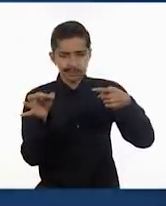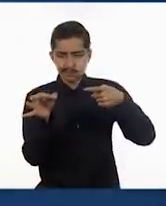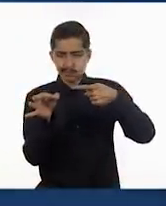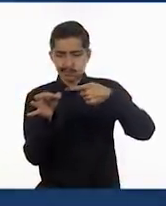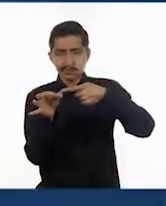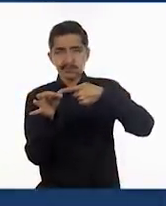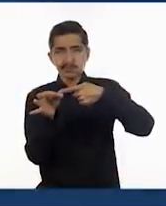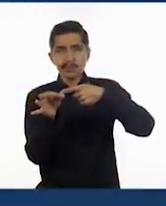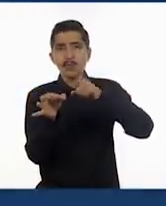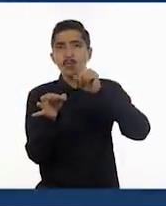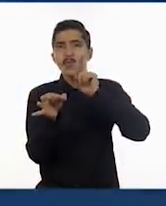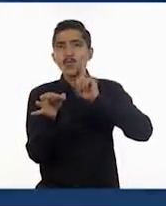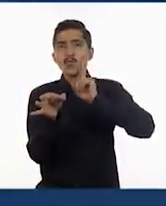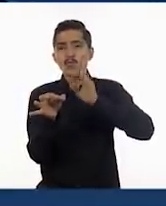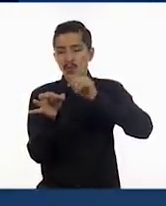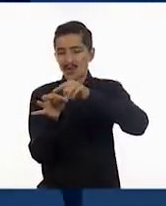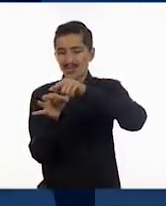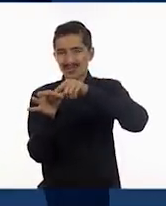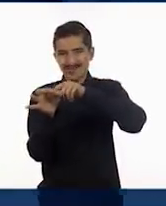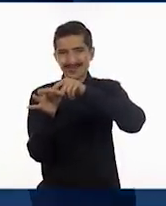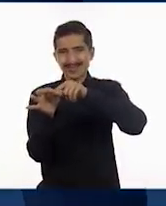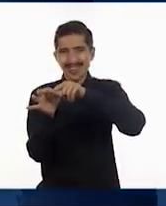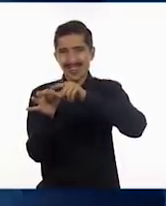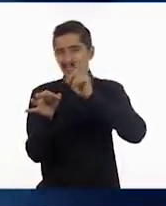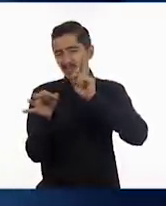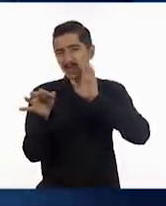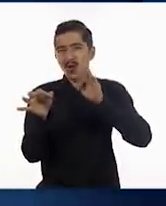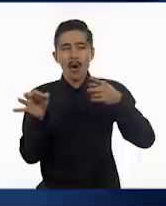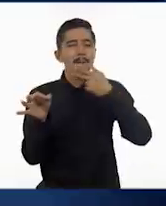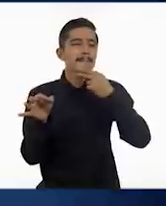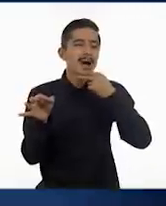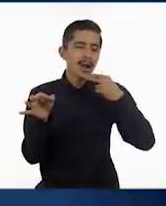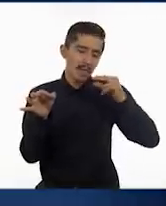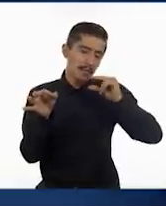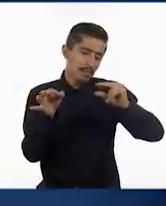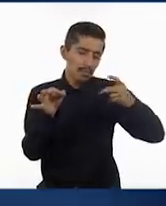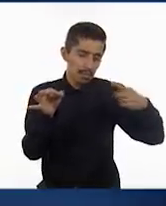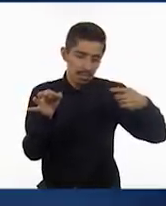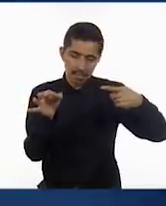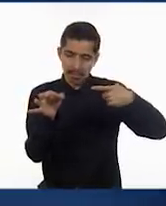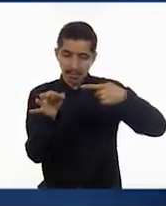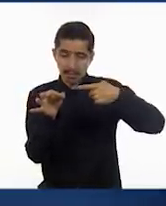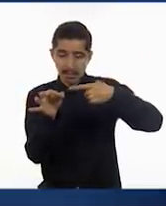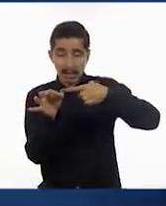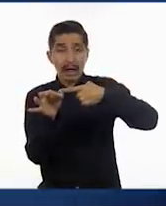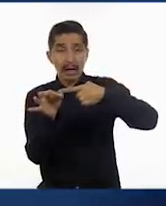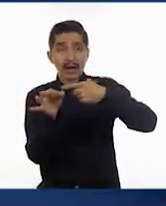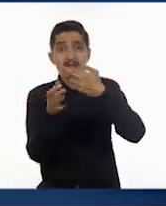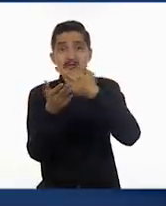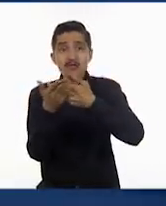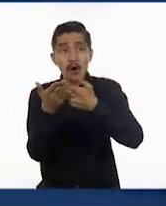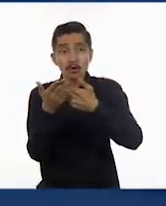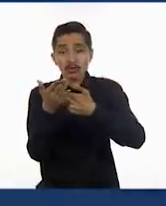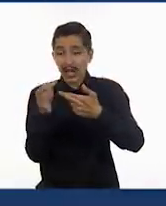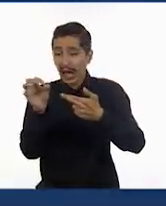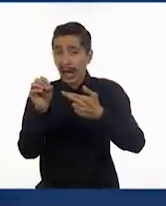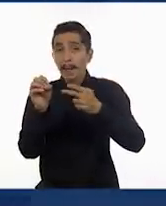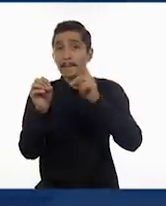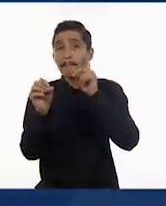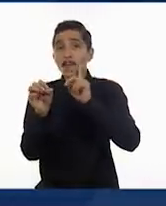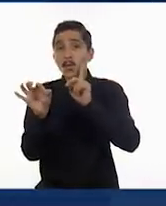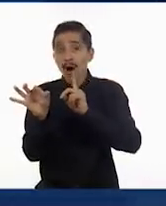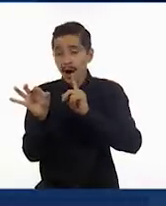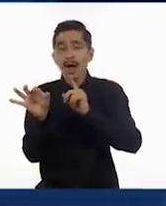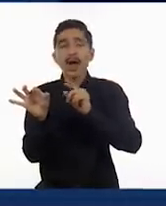óvulo. Ahí se ve, el óvulo es lo que se ve más con este tono rosado. Sí. Y los espermatozoides